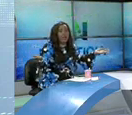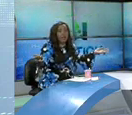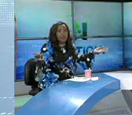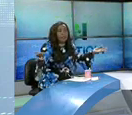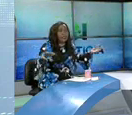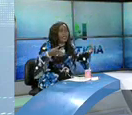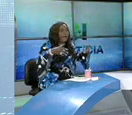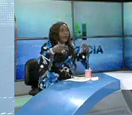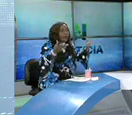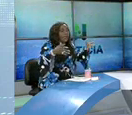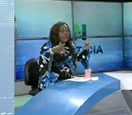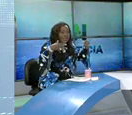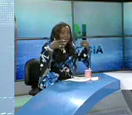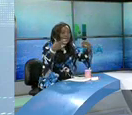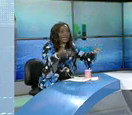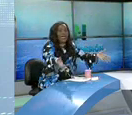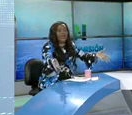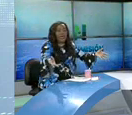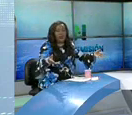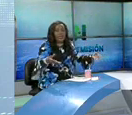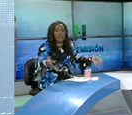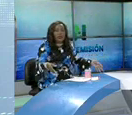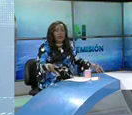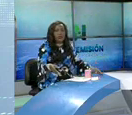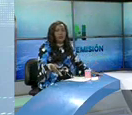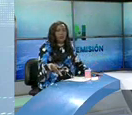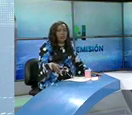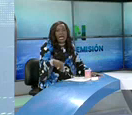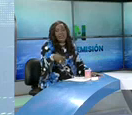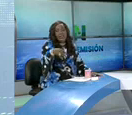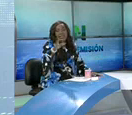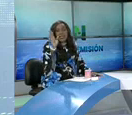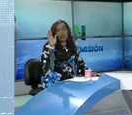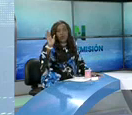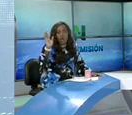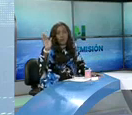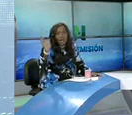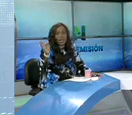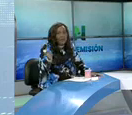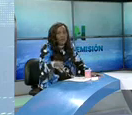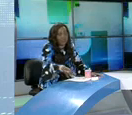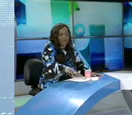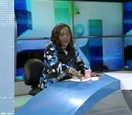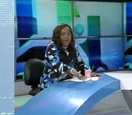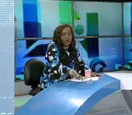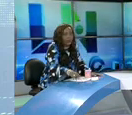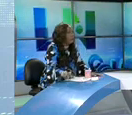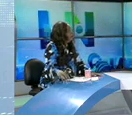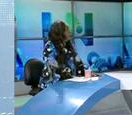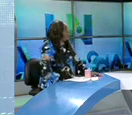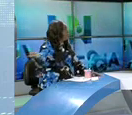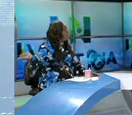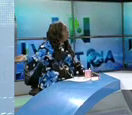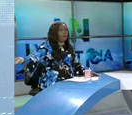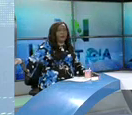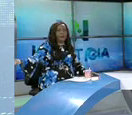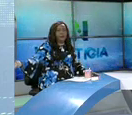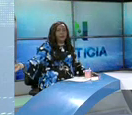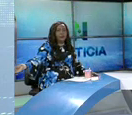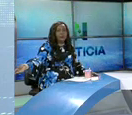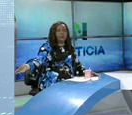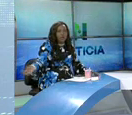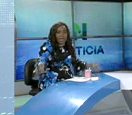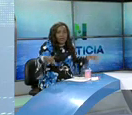historia. Dicen que fueron a enterrar al muertito y a alguien se le ocurrió por ahí medio escarbarlo, pero este no es,